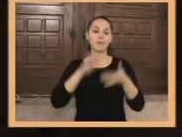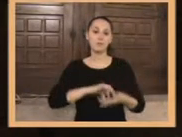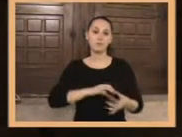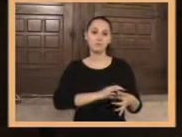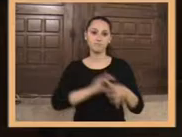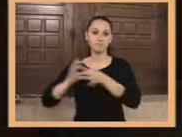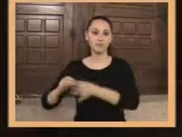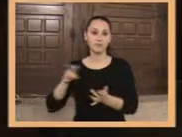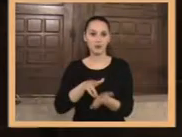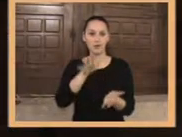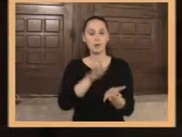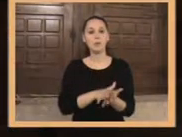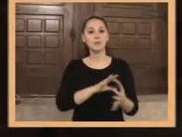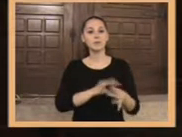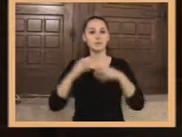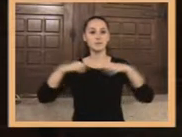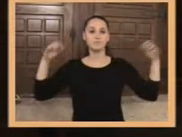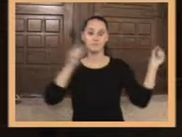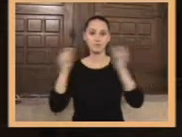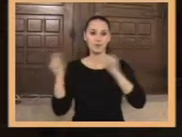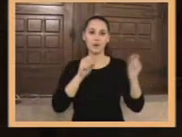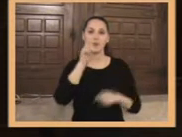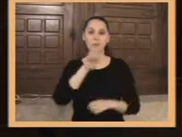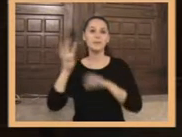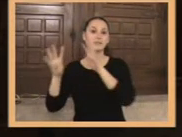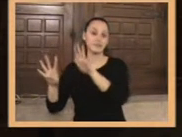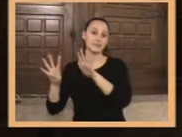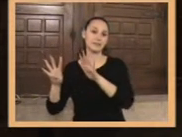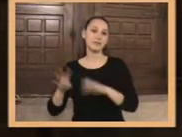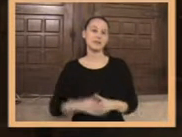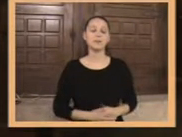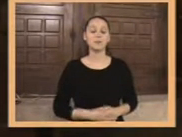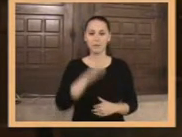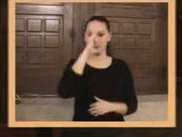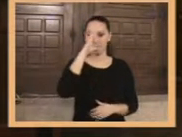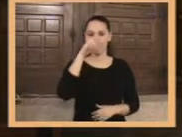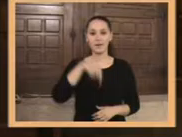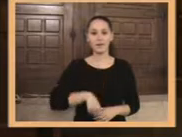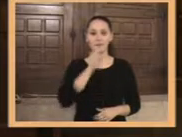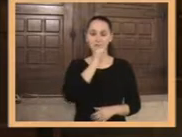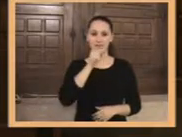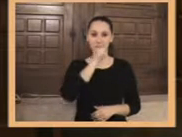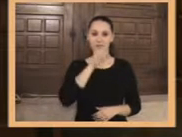correspondiente a la sesión anterior del 29 de febrero de 2016. Tiene la palabra el señor secretario.